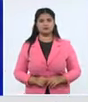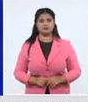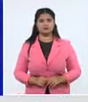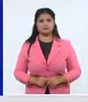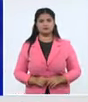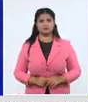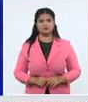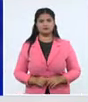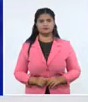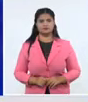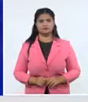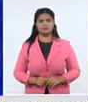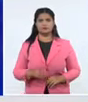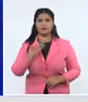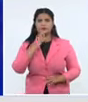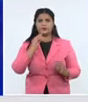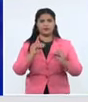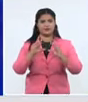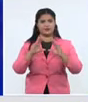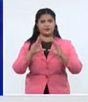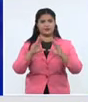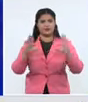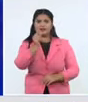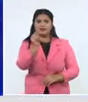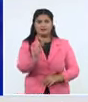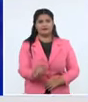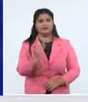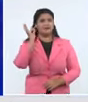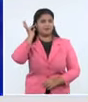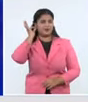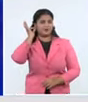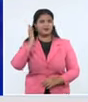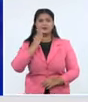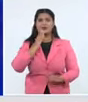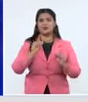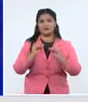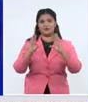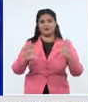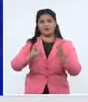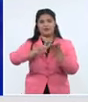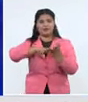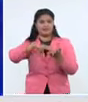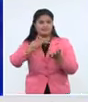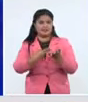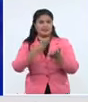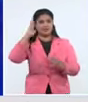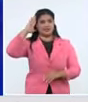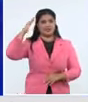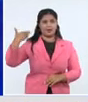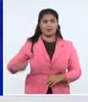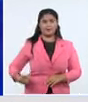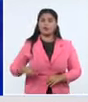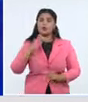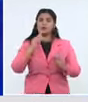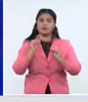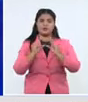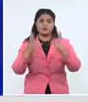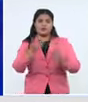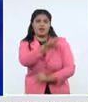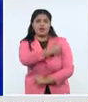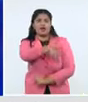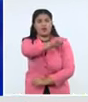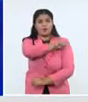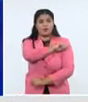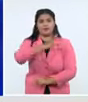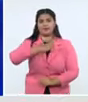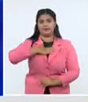Gisela, a Yasmina, que nos acompaña hoy, todas las personas que escuchan la información diariamente y